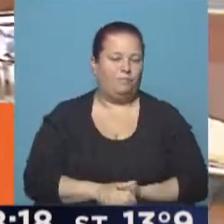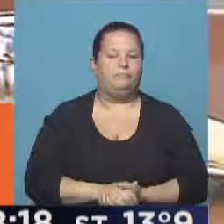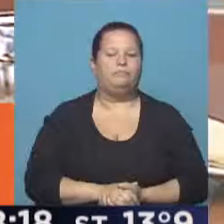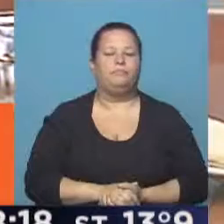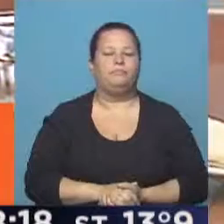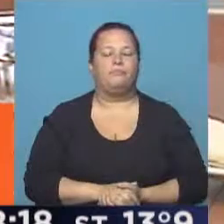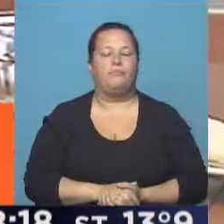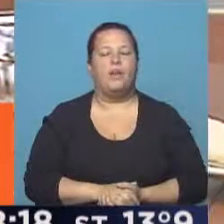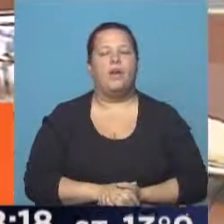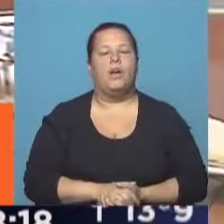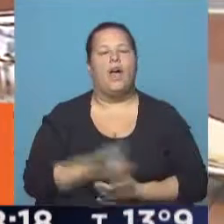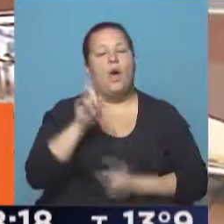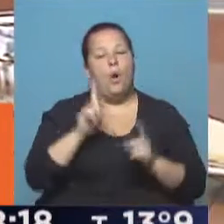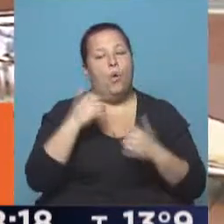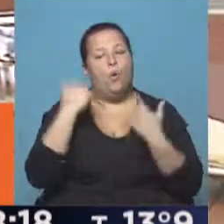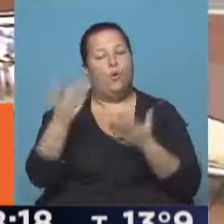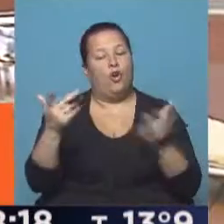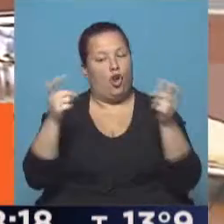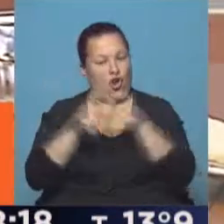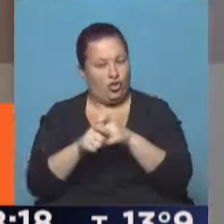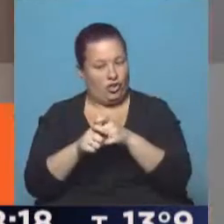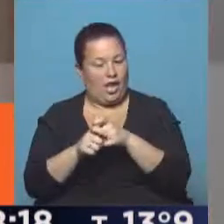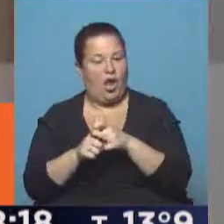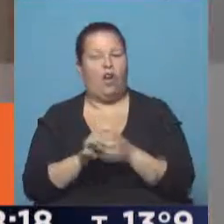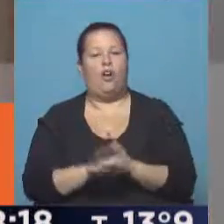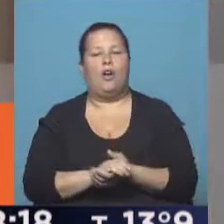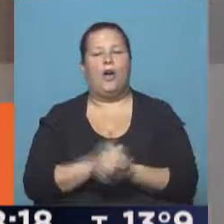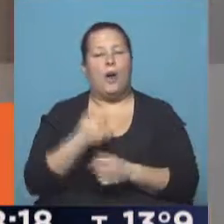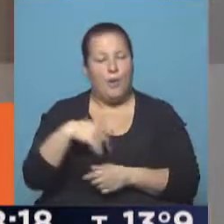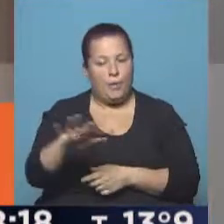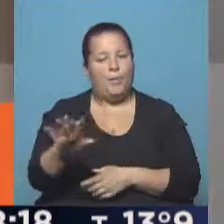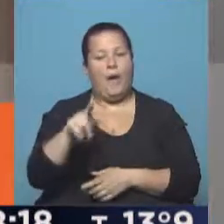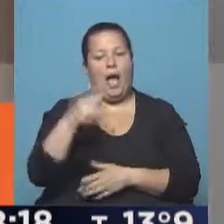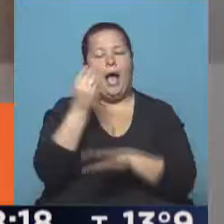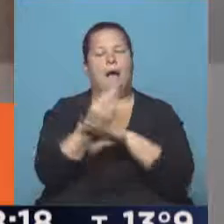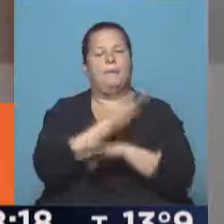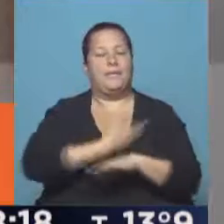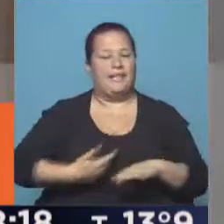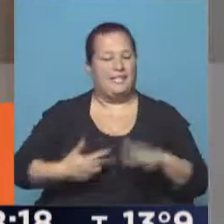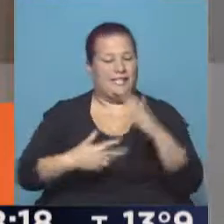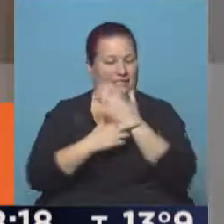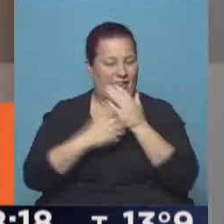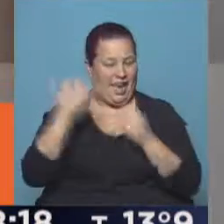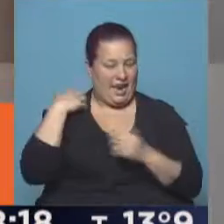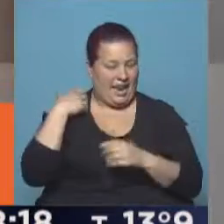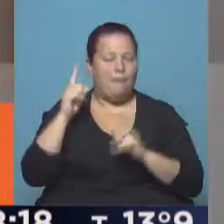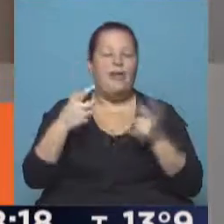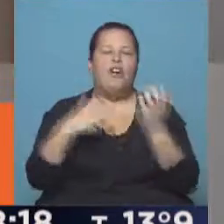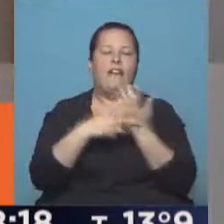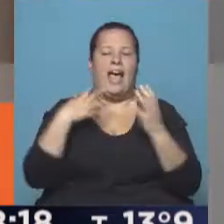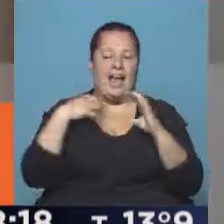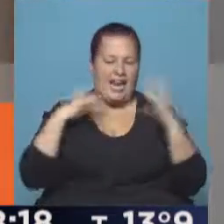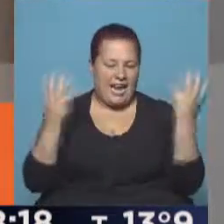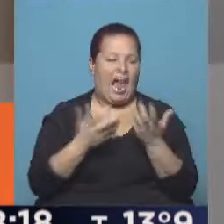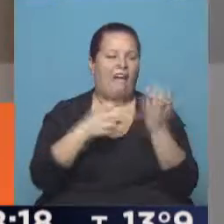Algunas se le transfieren a un consejo que va a estar presidido por el Procurador General, pero integrado por fiscales generales y